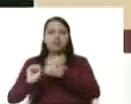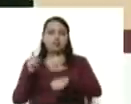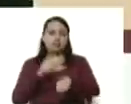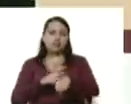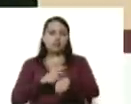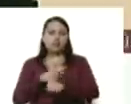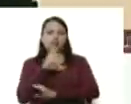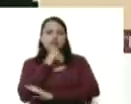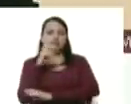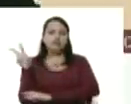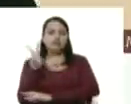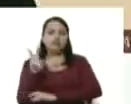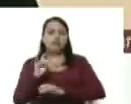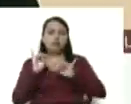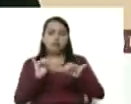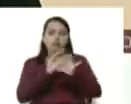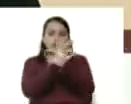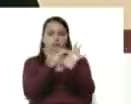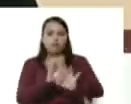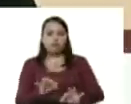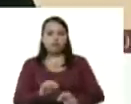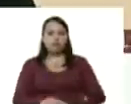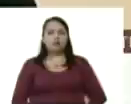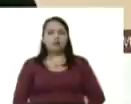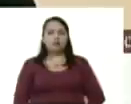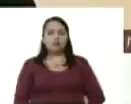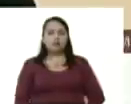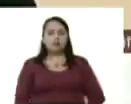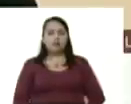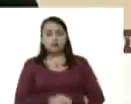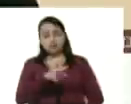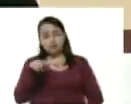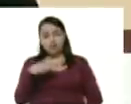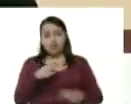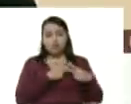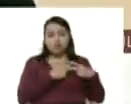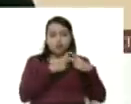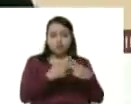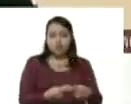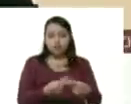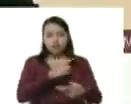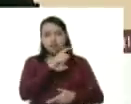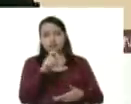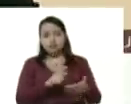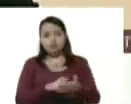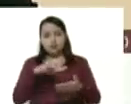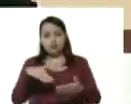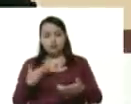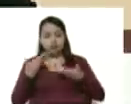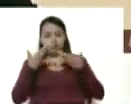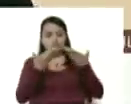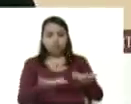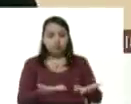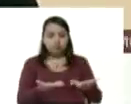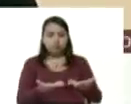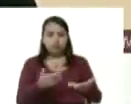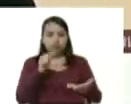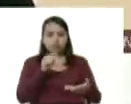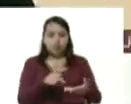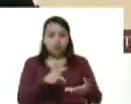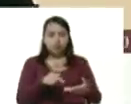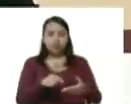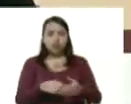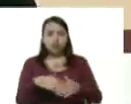país. De tal manera que nuestra disposición plena para abordar una situación quizás de la